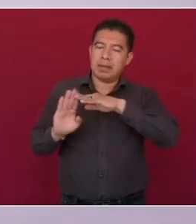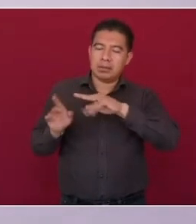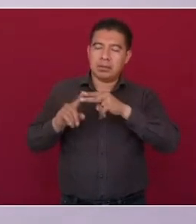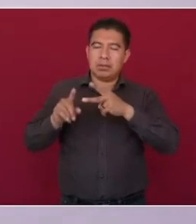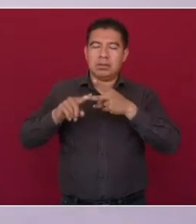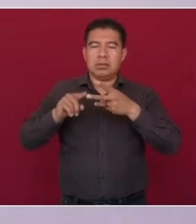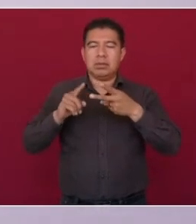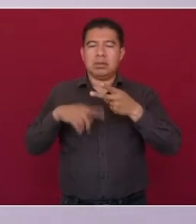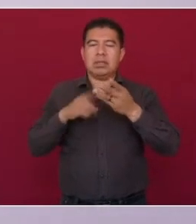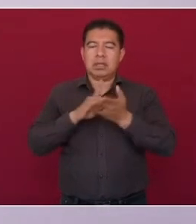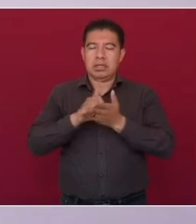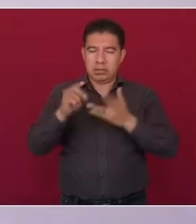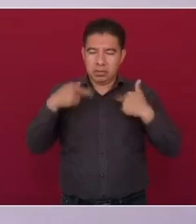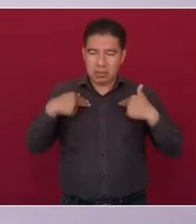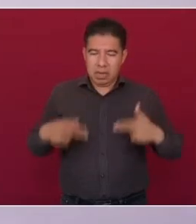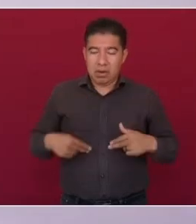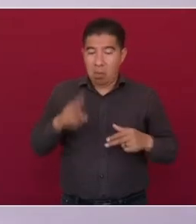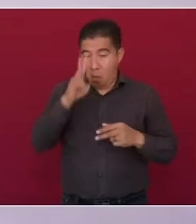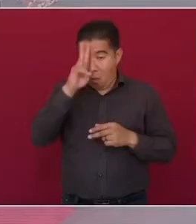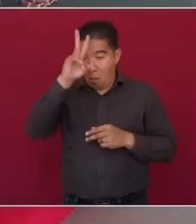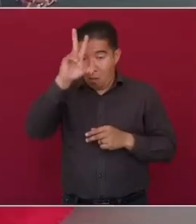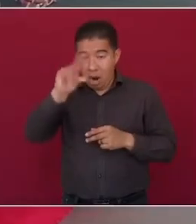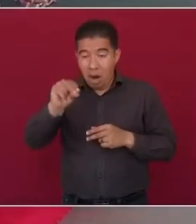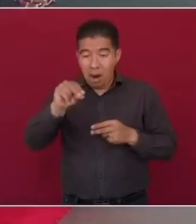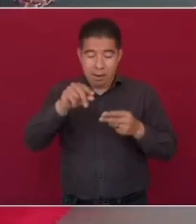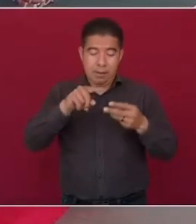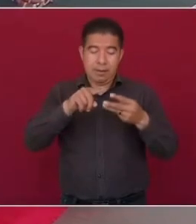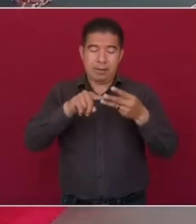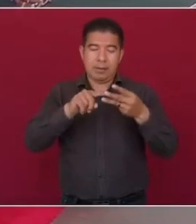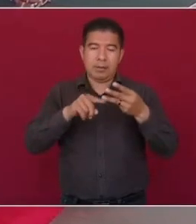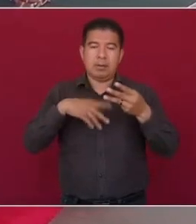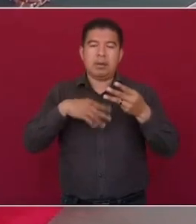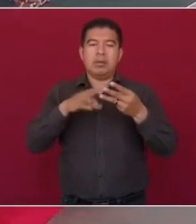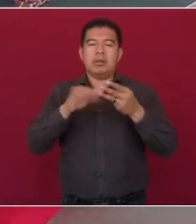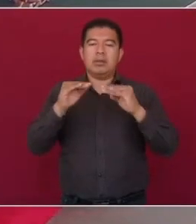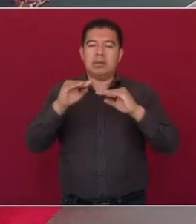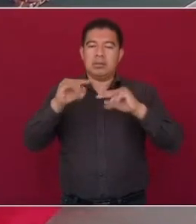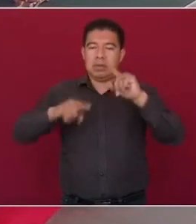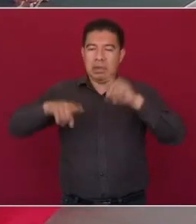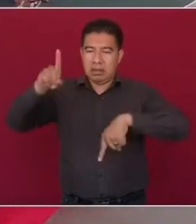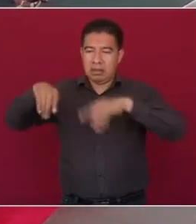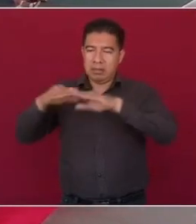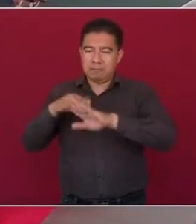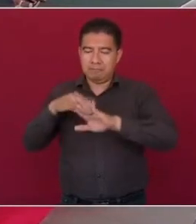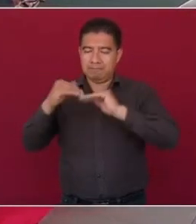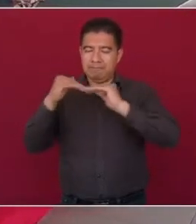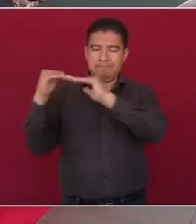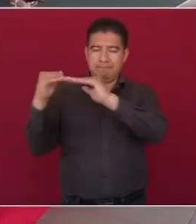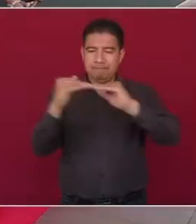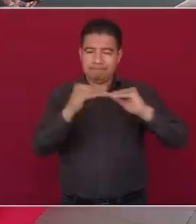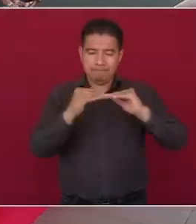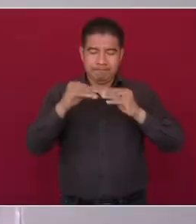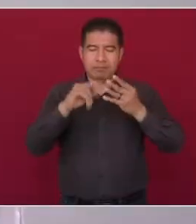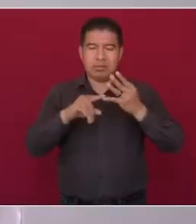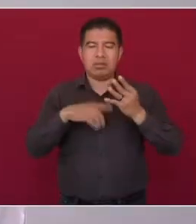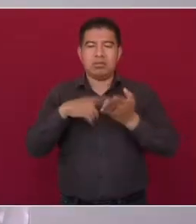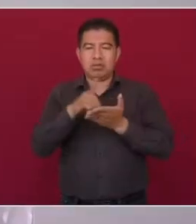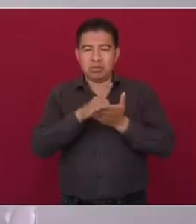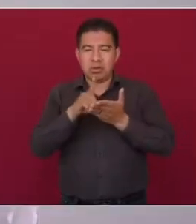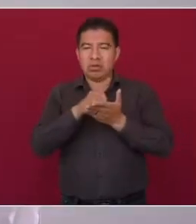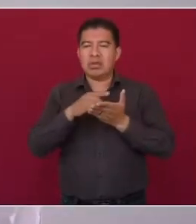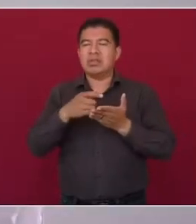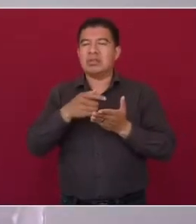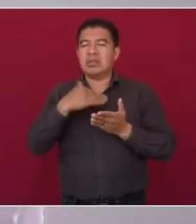no violencia, combate a la desigualdad, a las drogas y a la corrupción. Amigas y